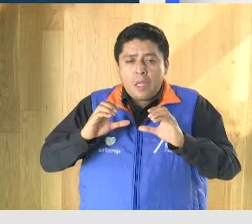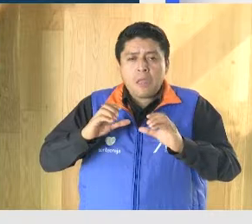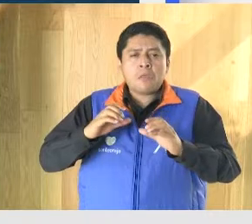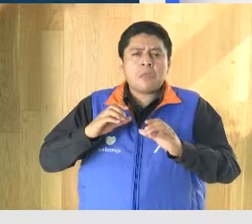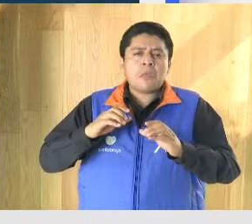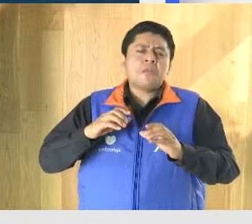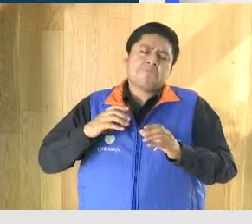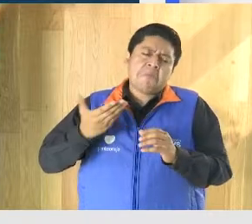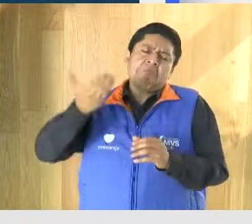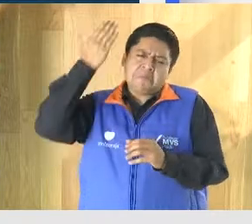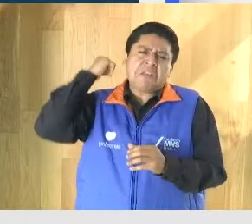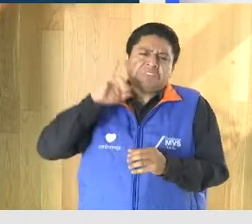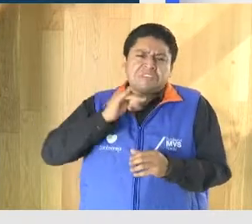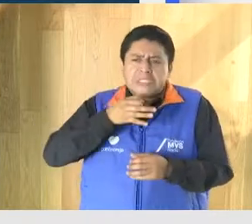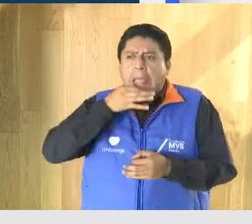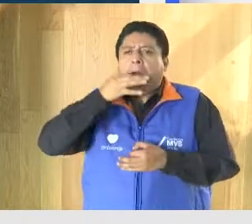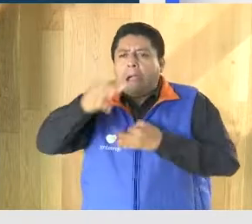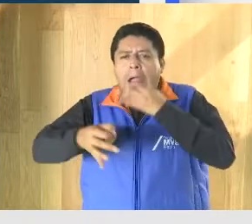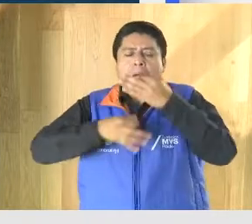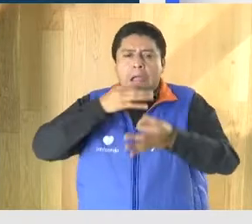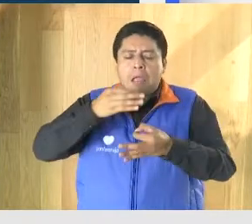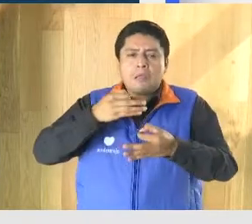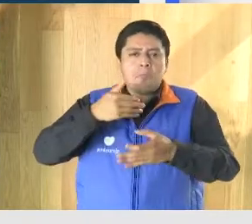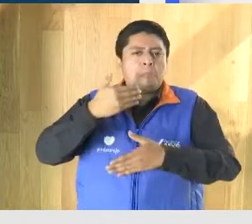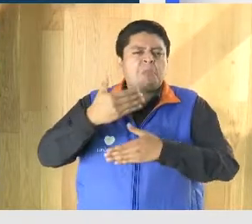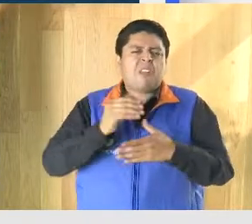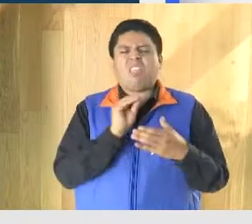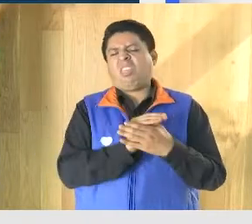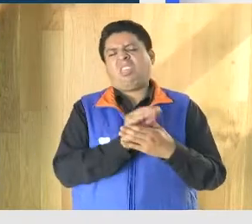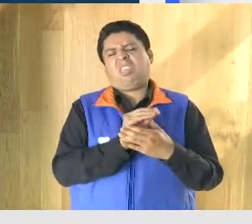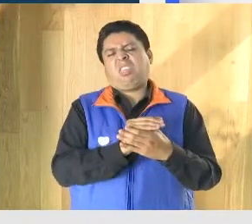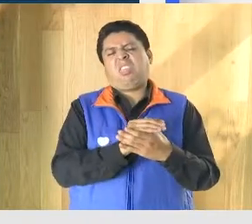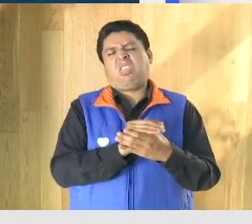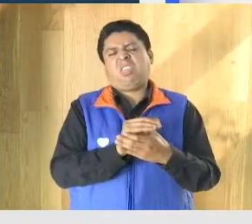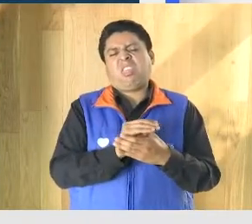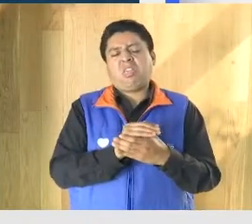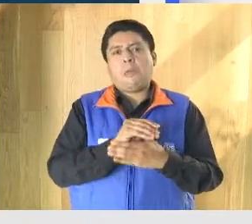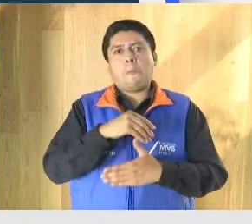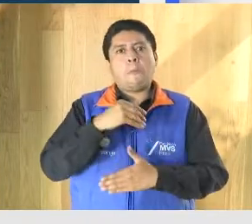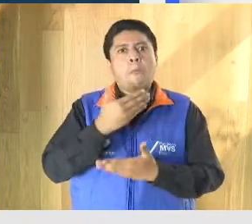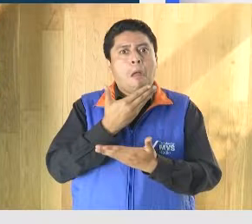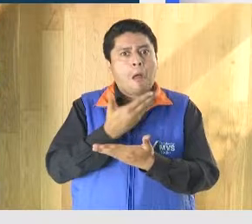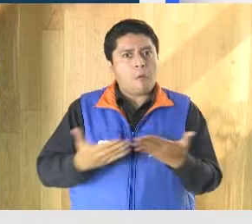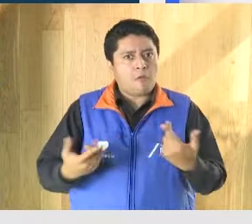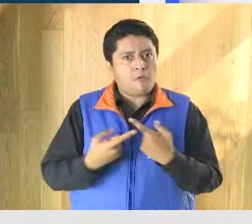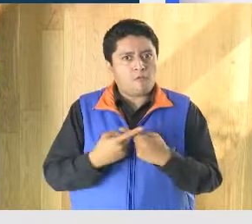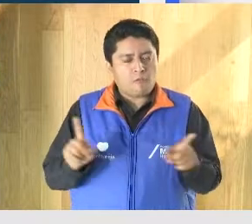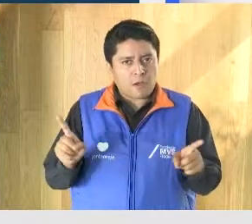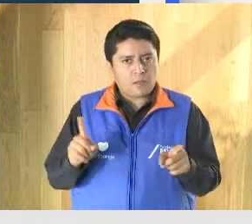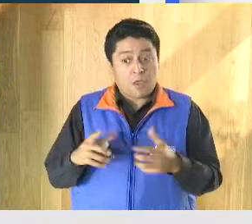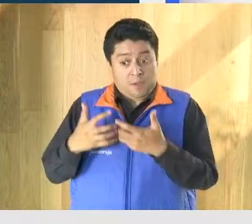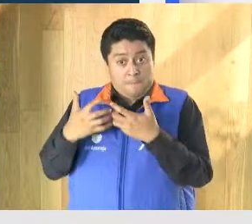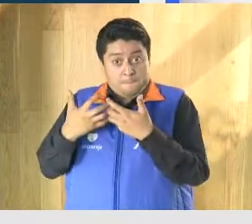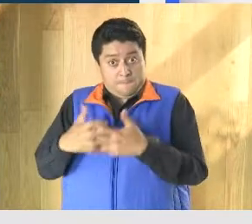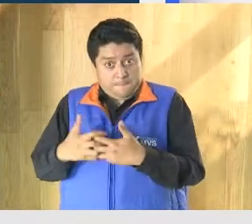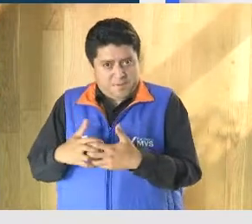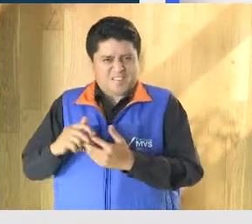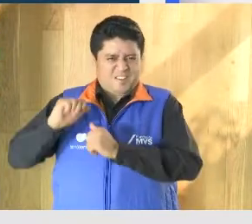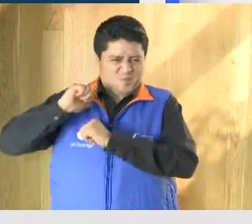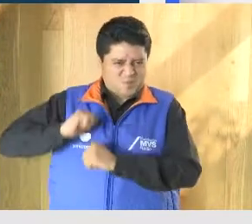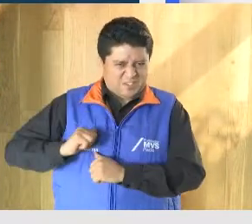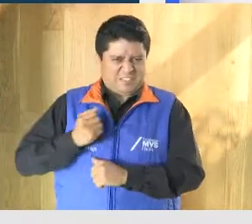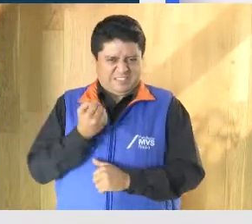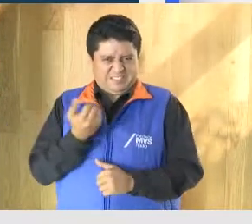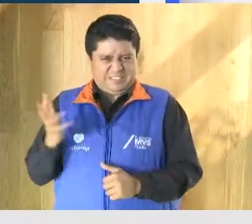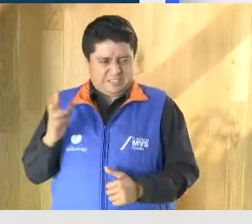que empiecen a hablar de un negocio responsable, de una gestión responsable del negocio, como una oportunidad de negocio vinculado con la competitividad,